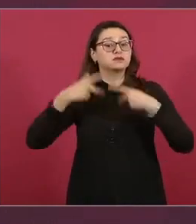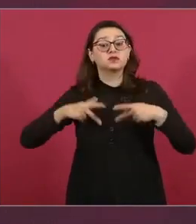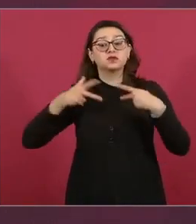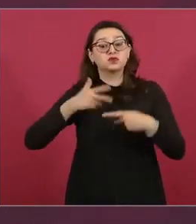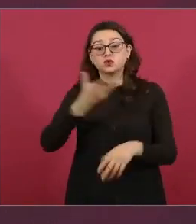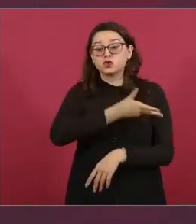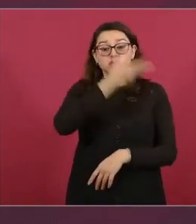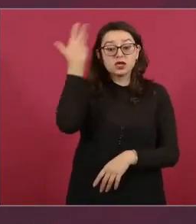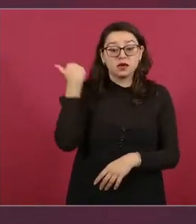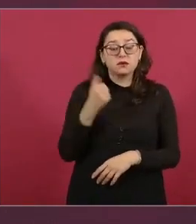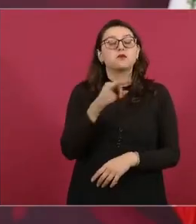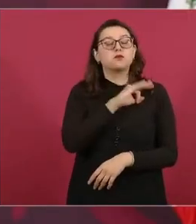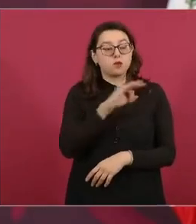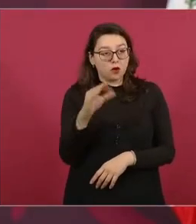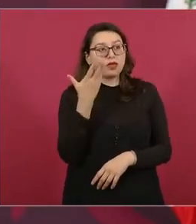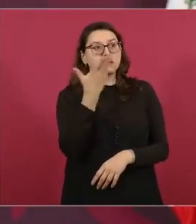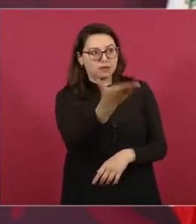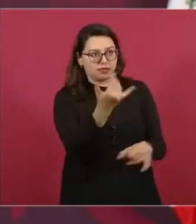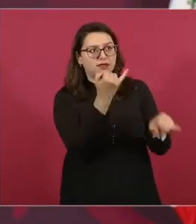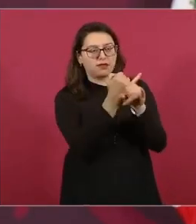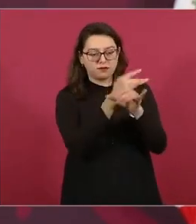del gobierno, sobre